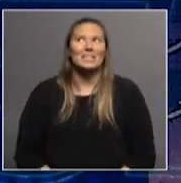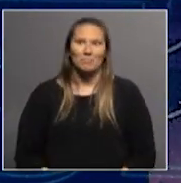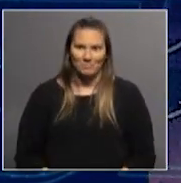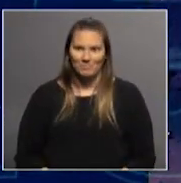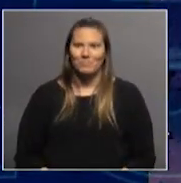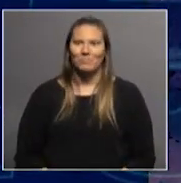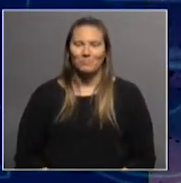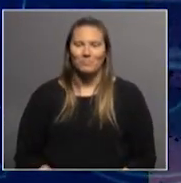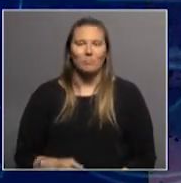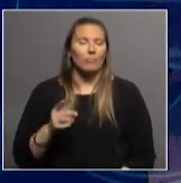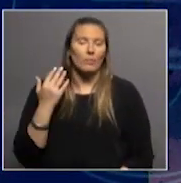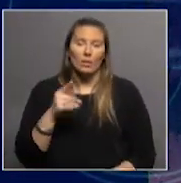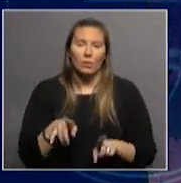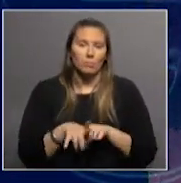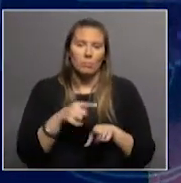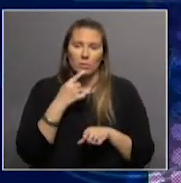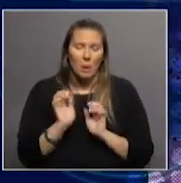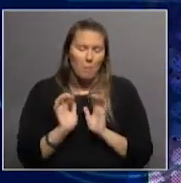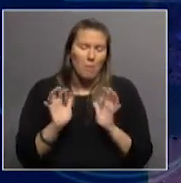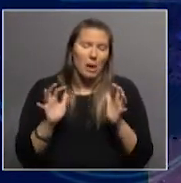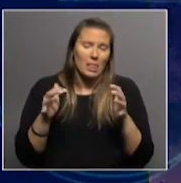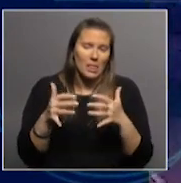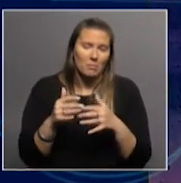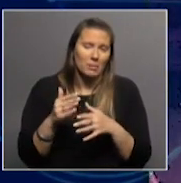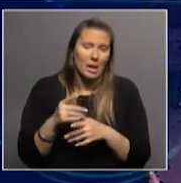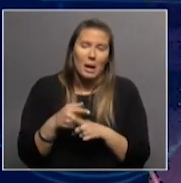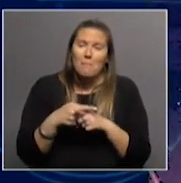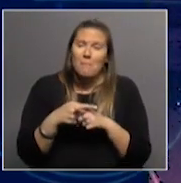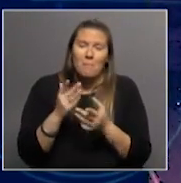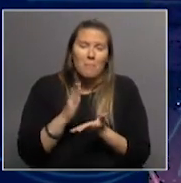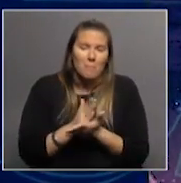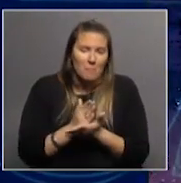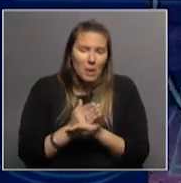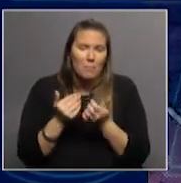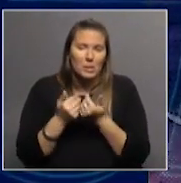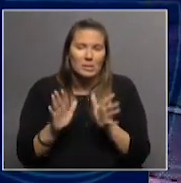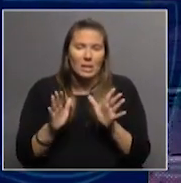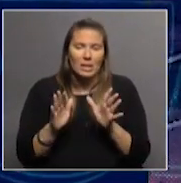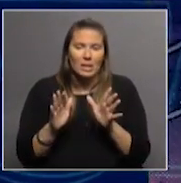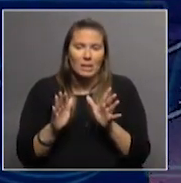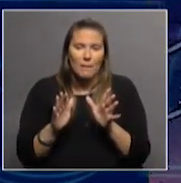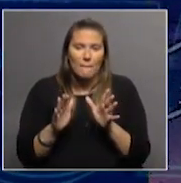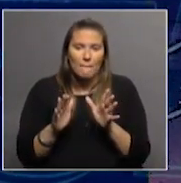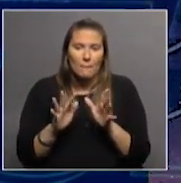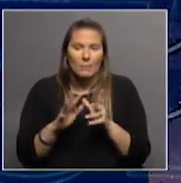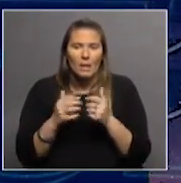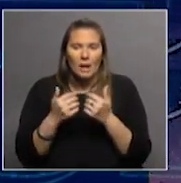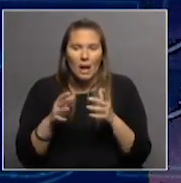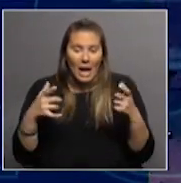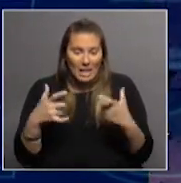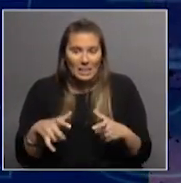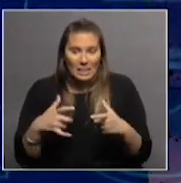como decía hasta el cual agarro la pandemia en el medio de empezar a darle como como cuerpo a